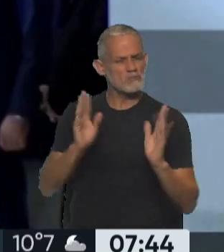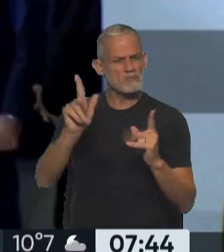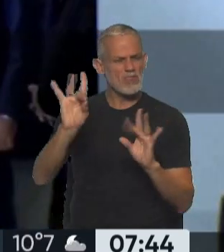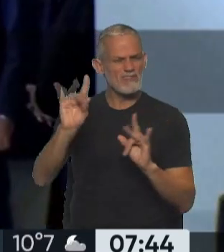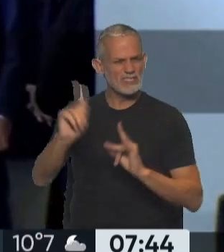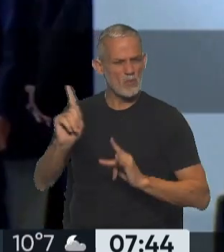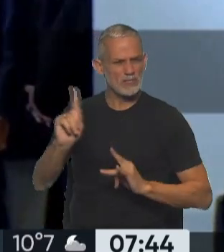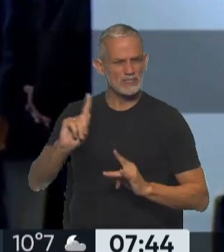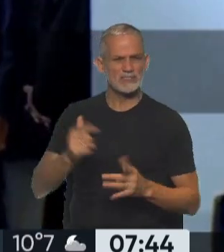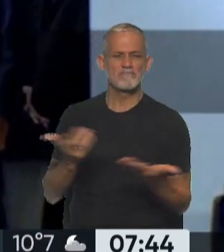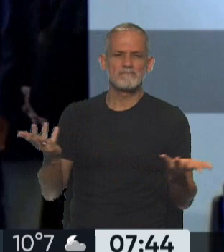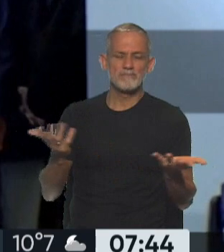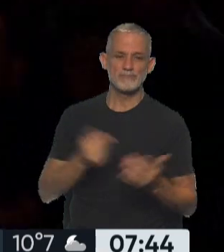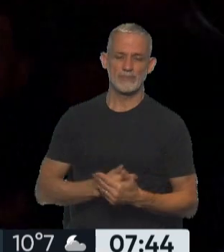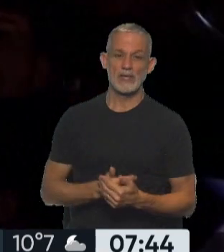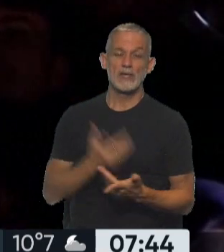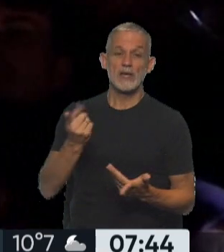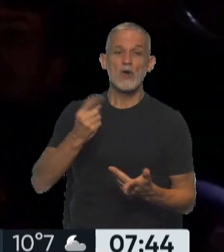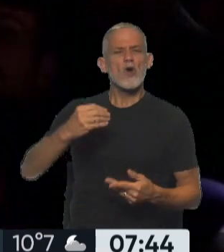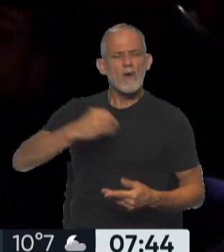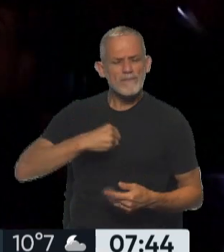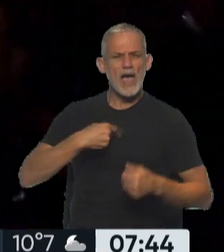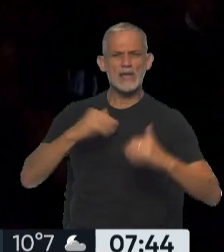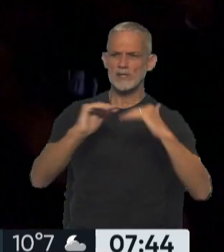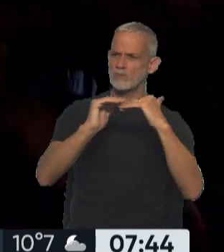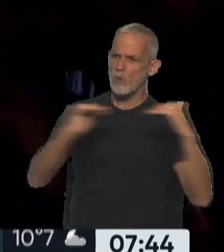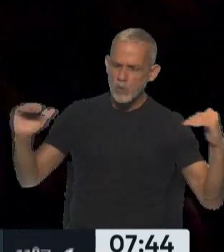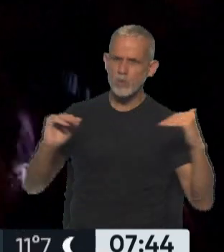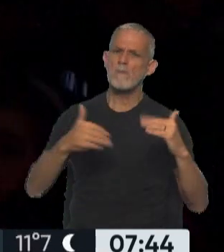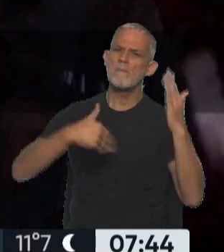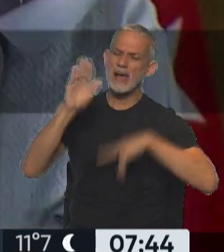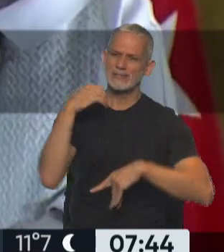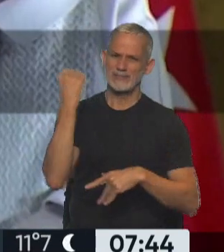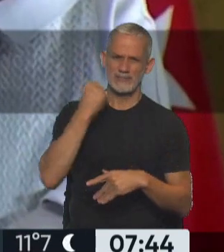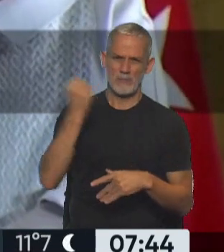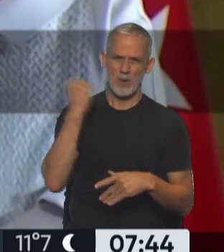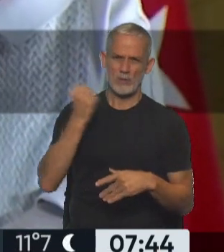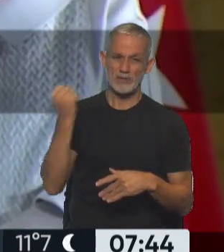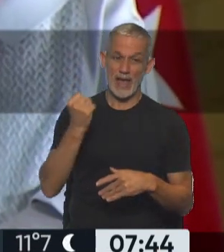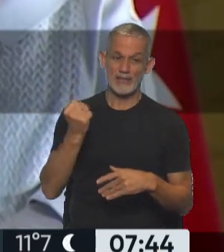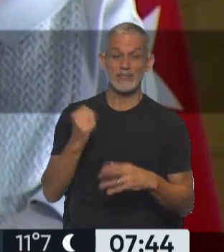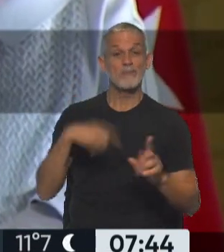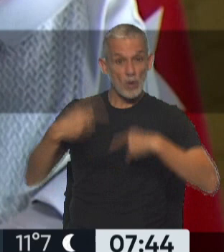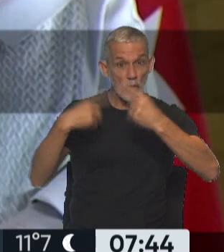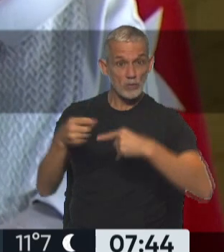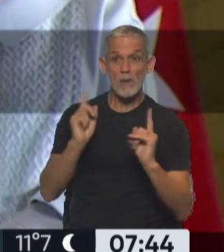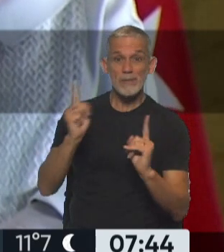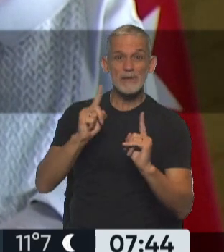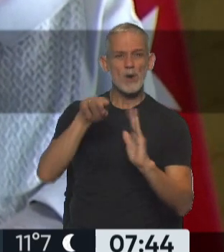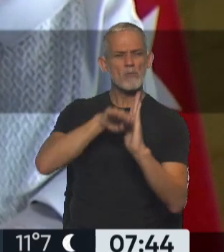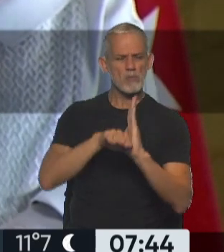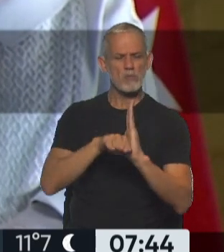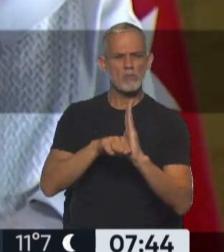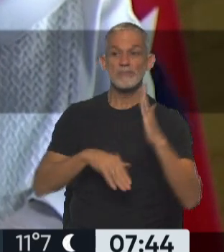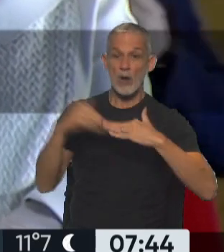için zor bir şey değil. Güven ve istikrar. Bununla yola devam edeceğiz.